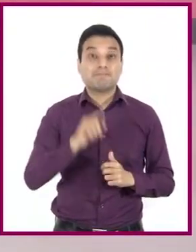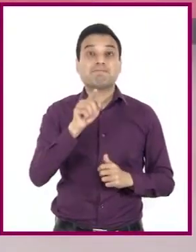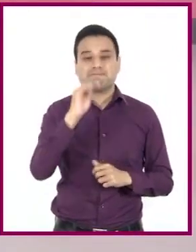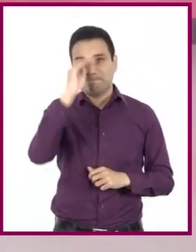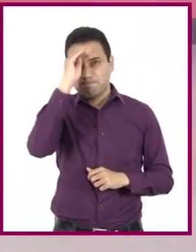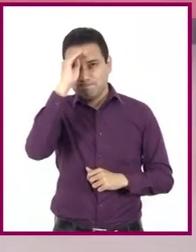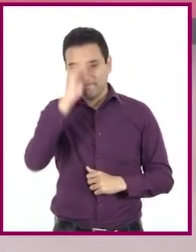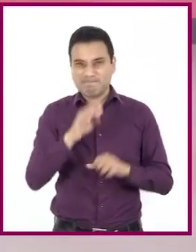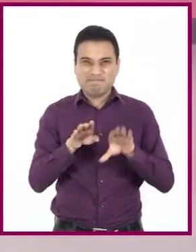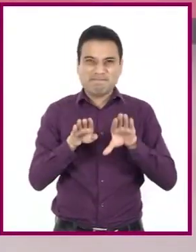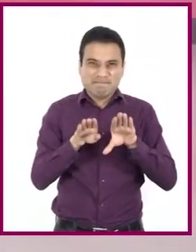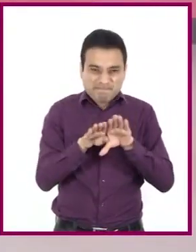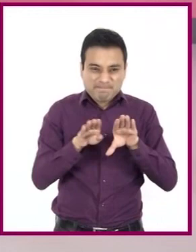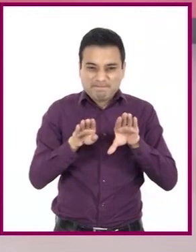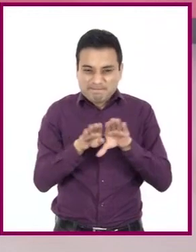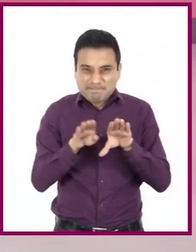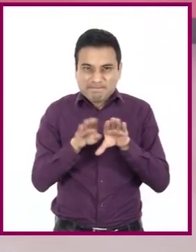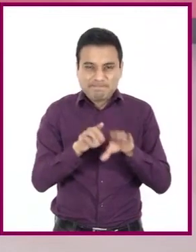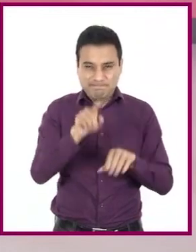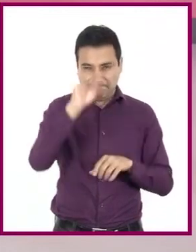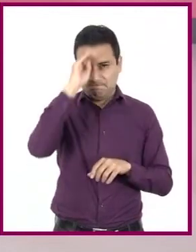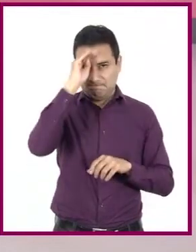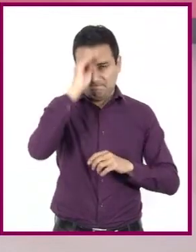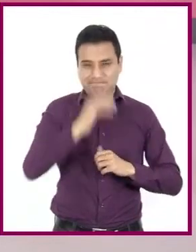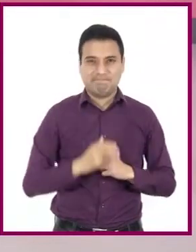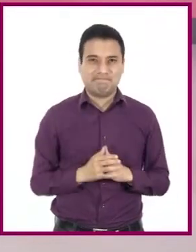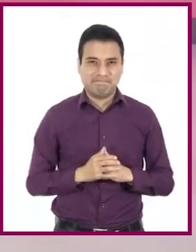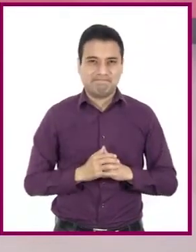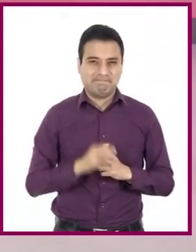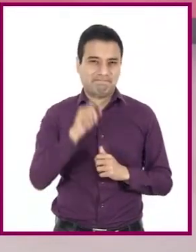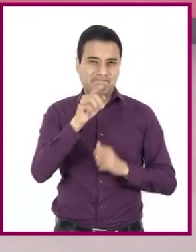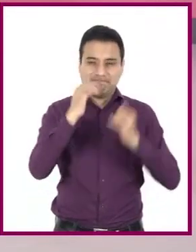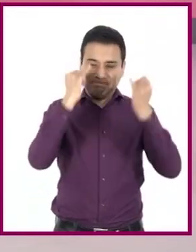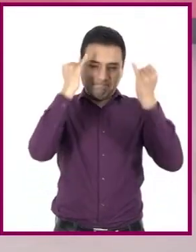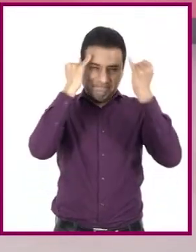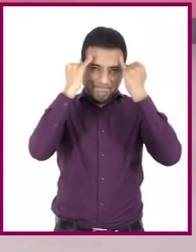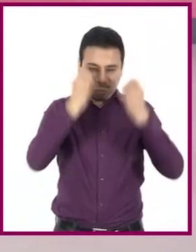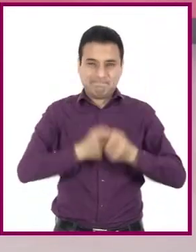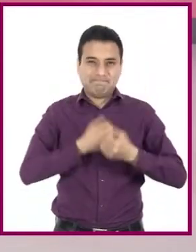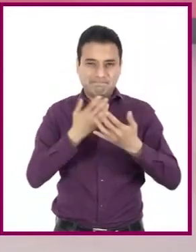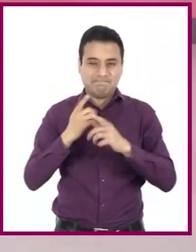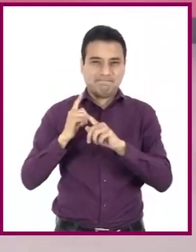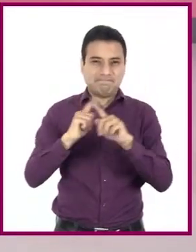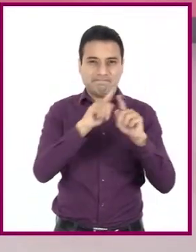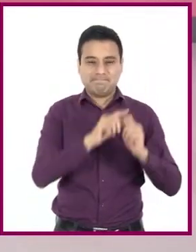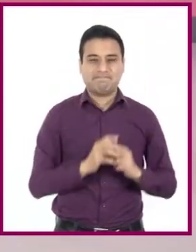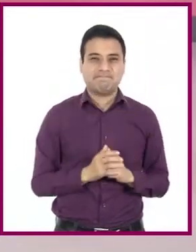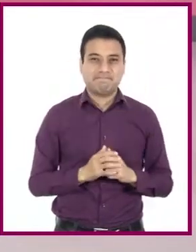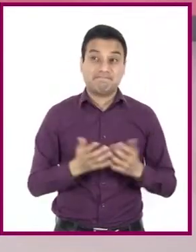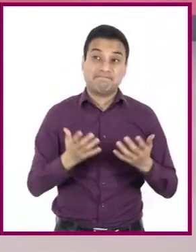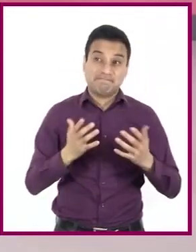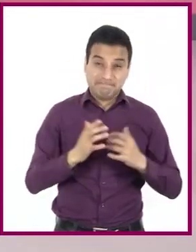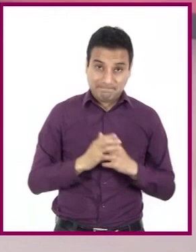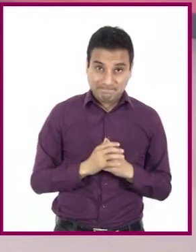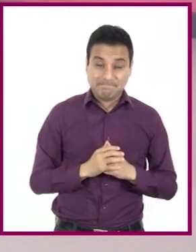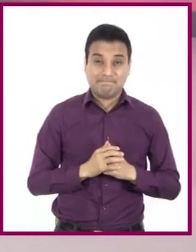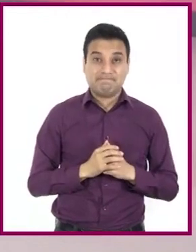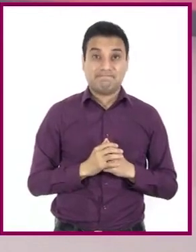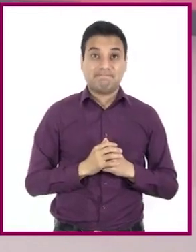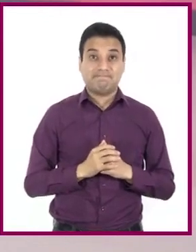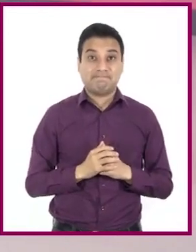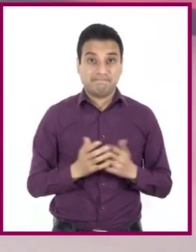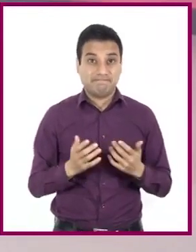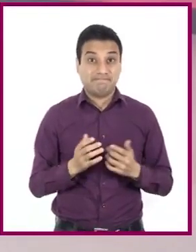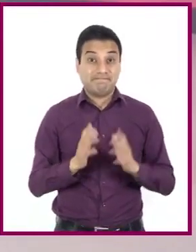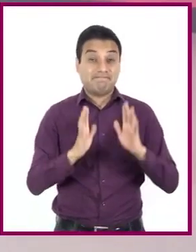maneras y posibilidades de plantear formas en los poemas. Con estos nuevos conocimientos,